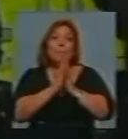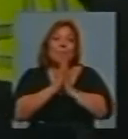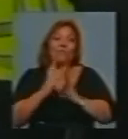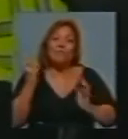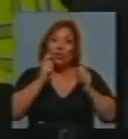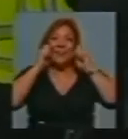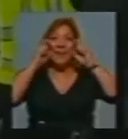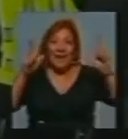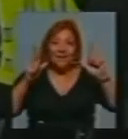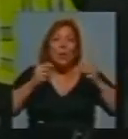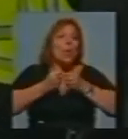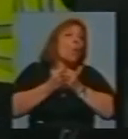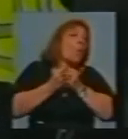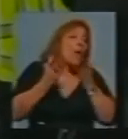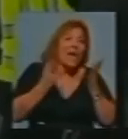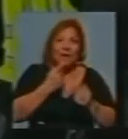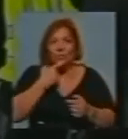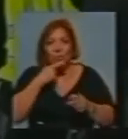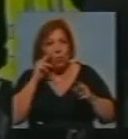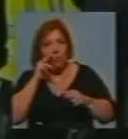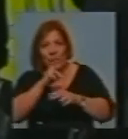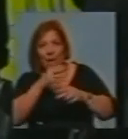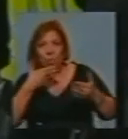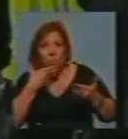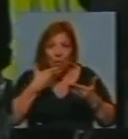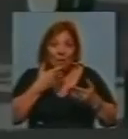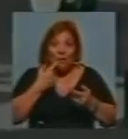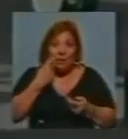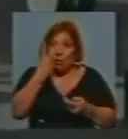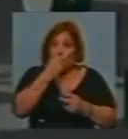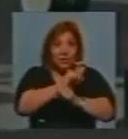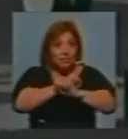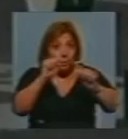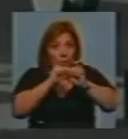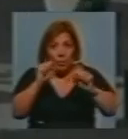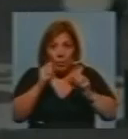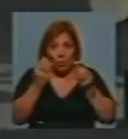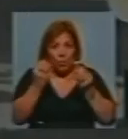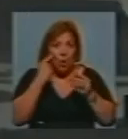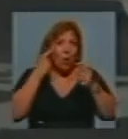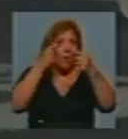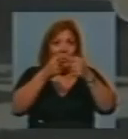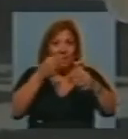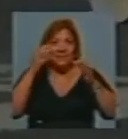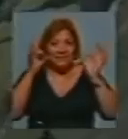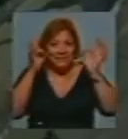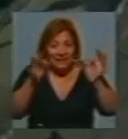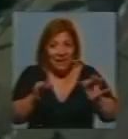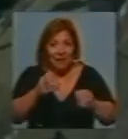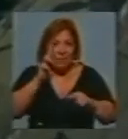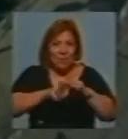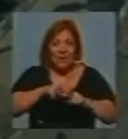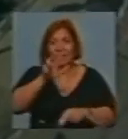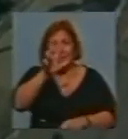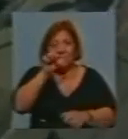alertas sobre cualquier actividad sospechosa después de que las dos explosiones sacudieran la meta del maratón de Boston, causando la muerte de al